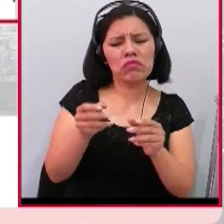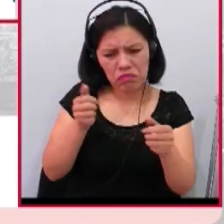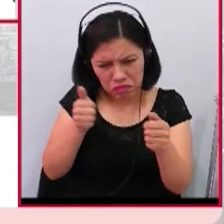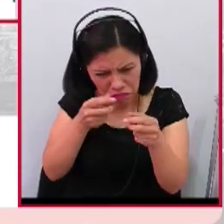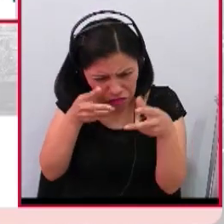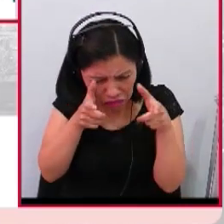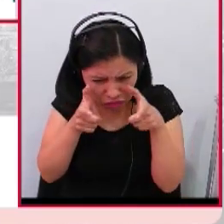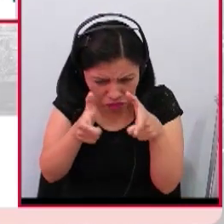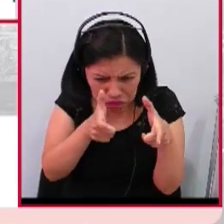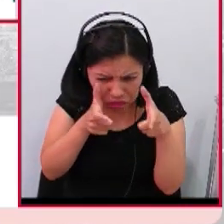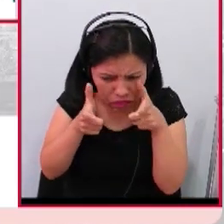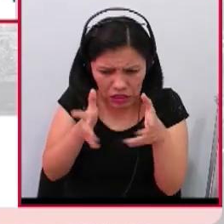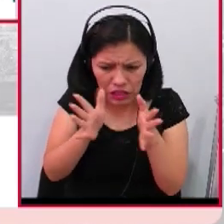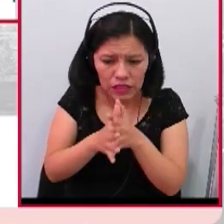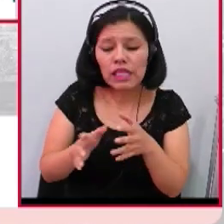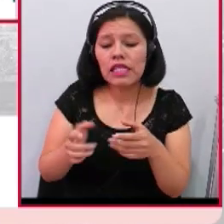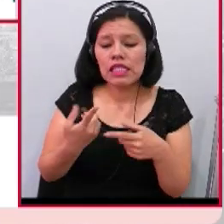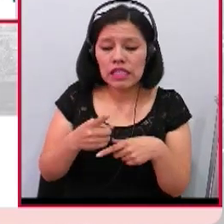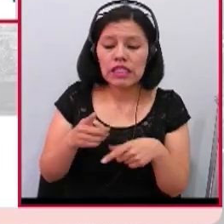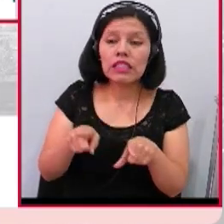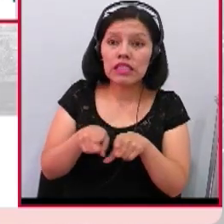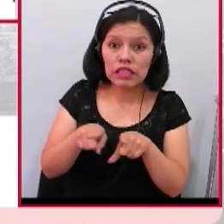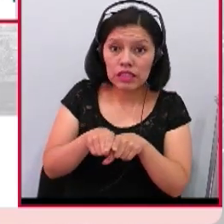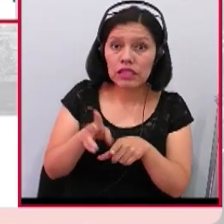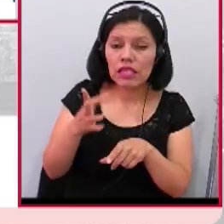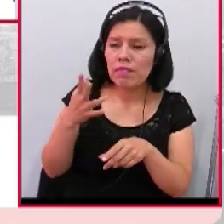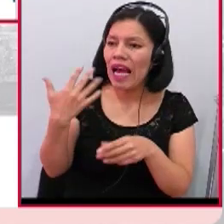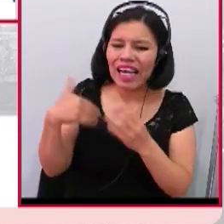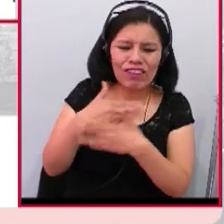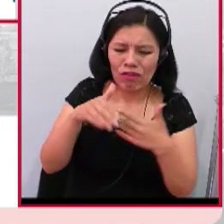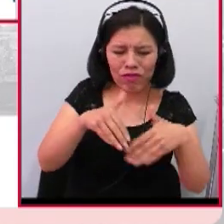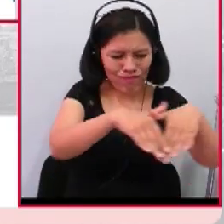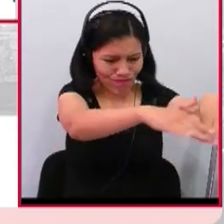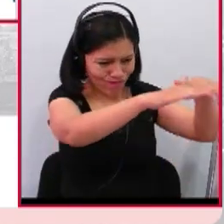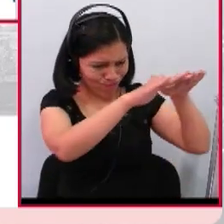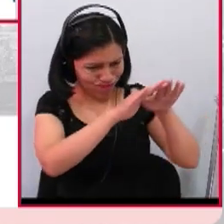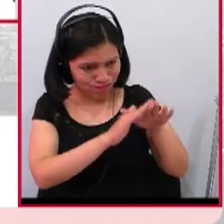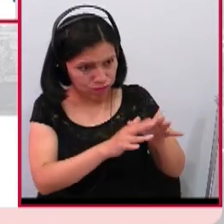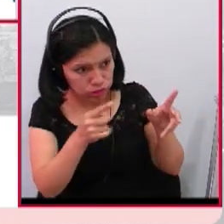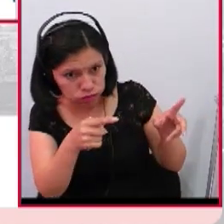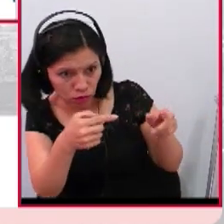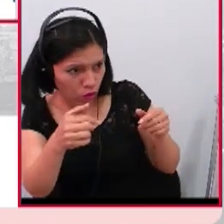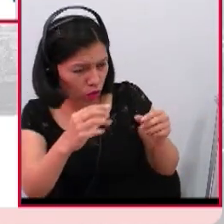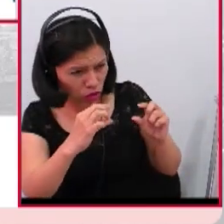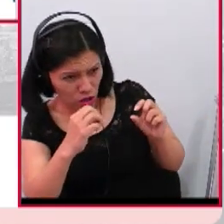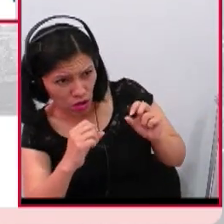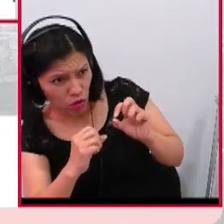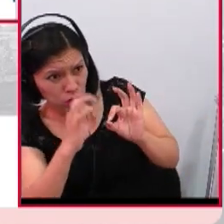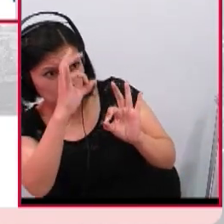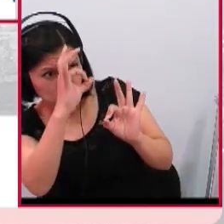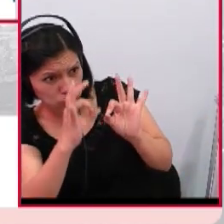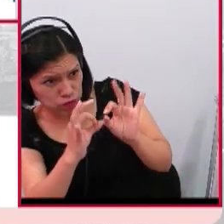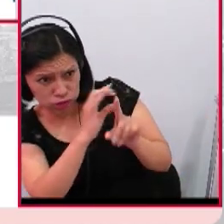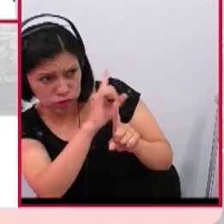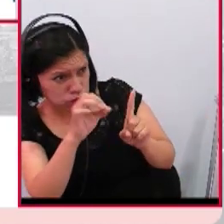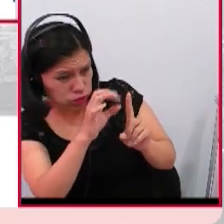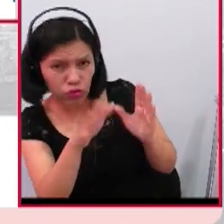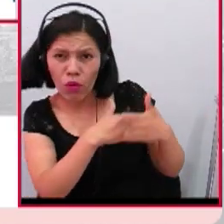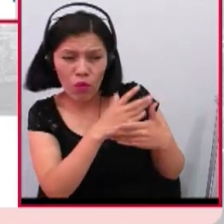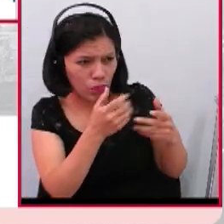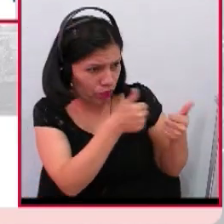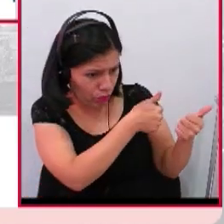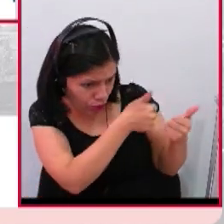que para identificar en todo momento el horno está bien censado. Con decirle que el horno AISA cuando inició, un comentario